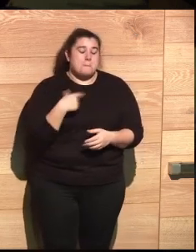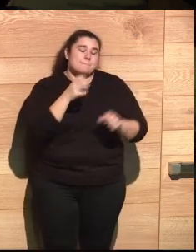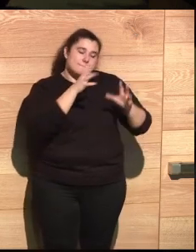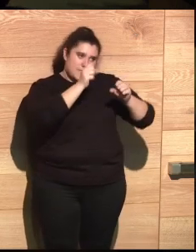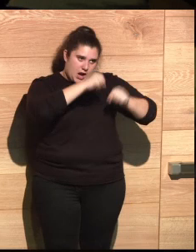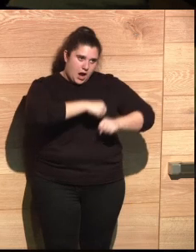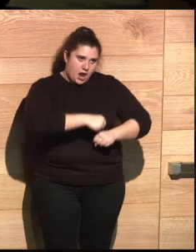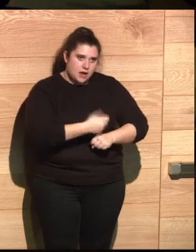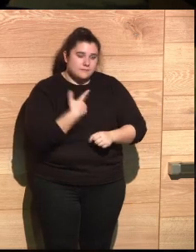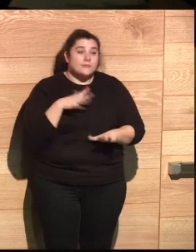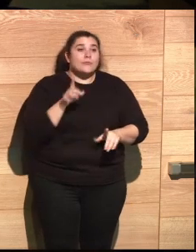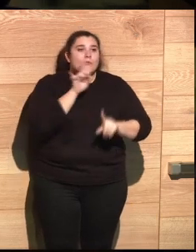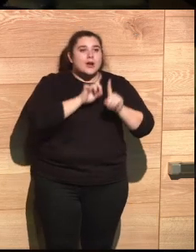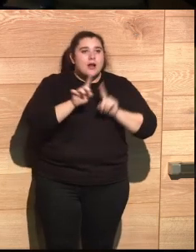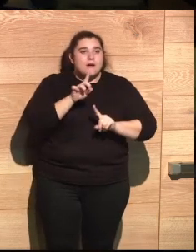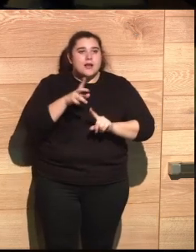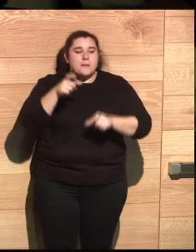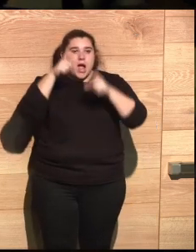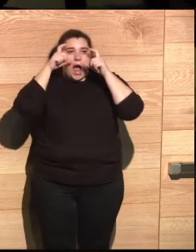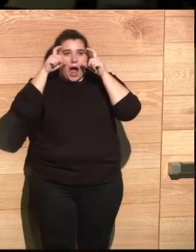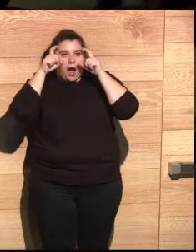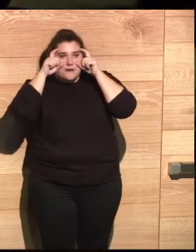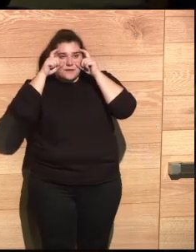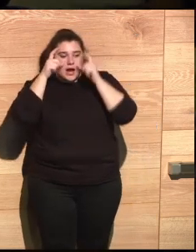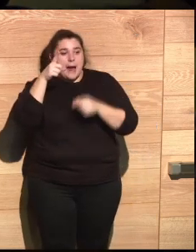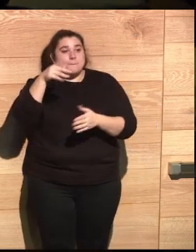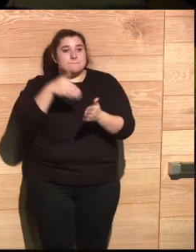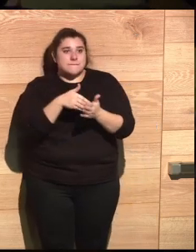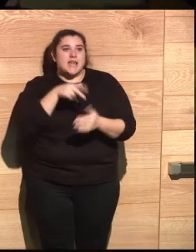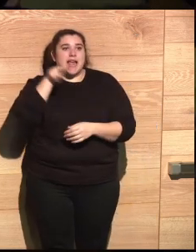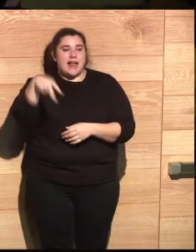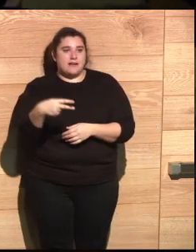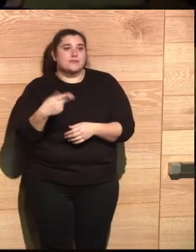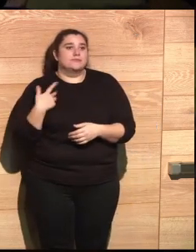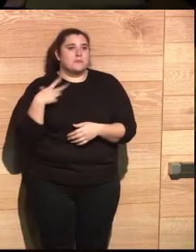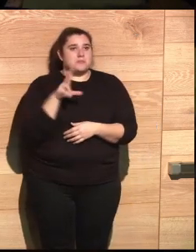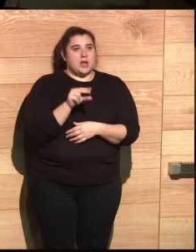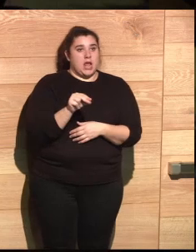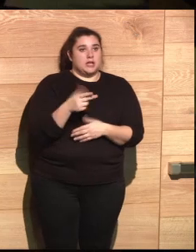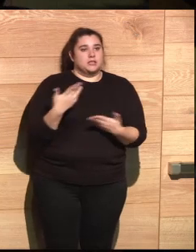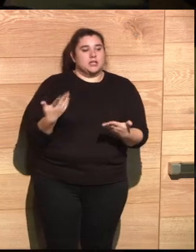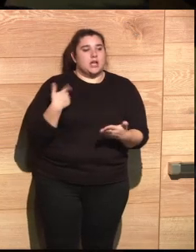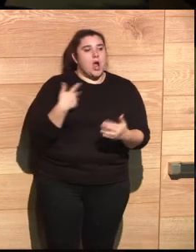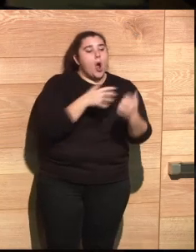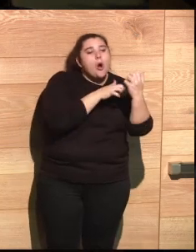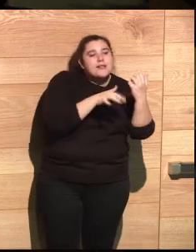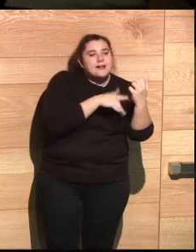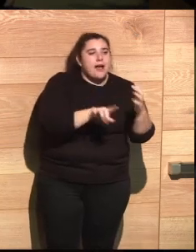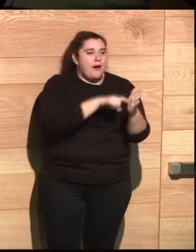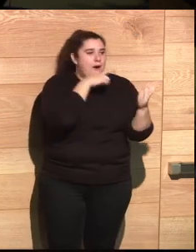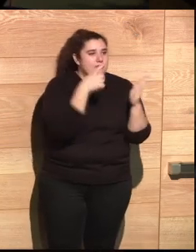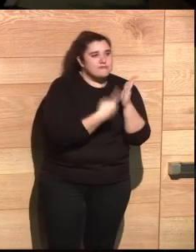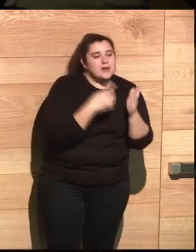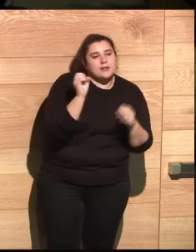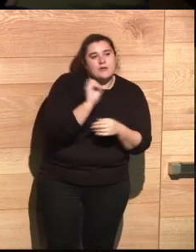problema. El problema son las gafas, cuestan 1000 euros. Claro, dices, hostia, te cuesta un ordenador entero o 2 veces